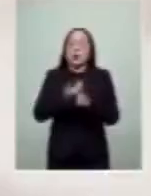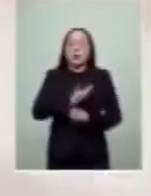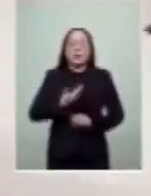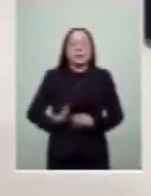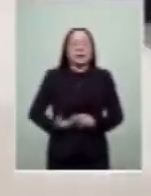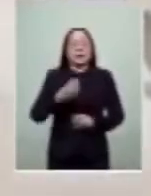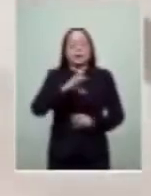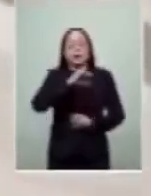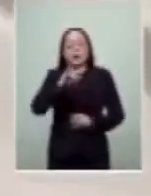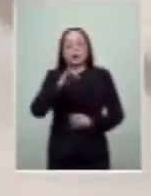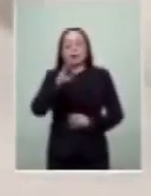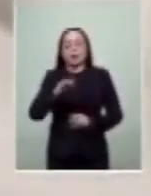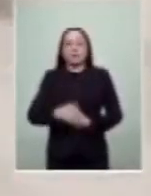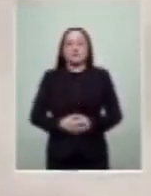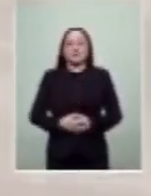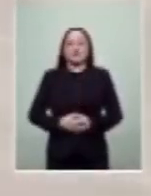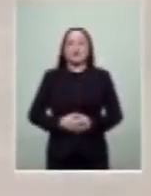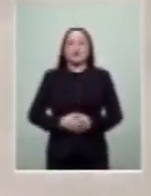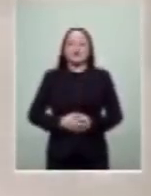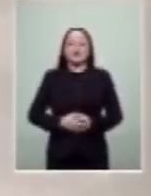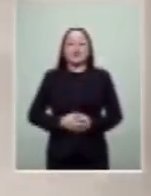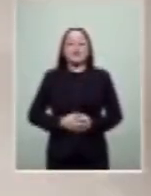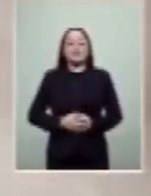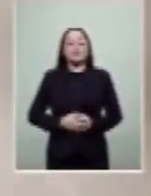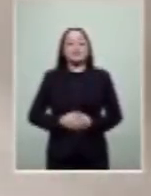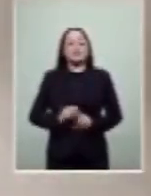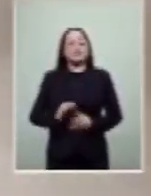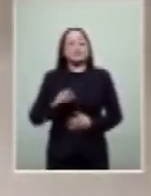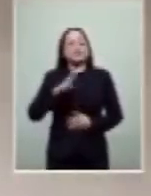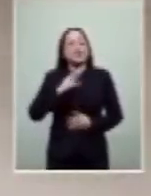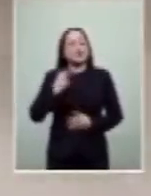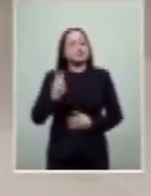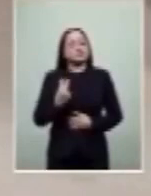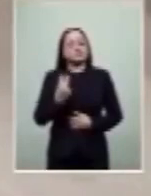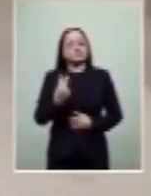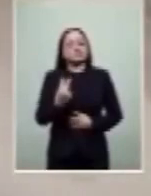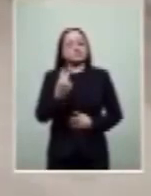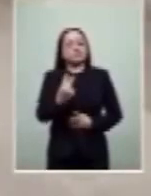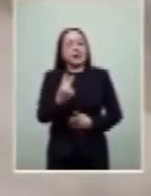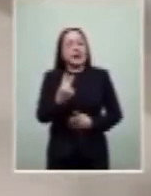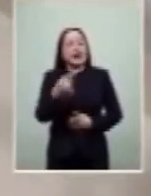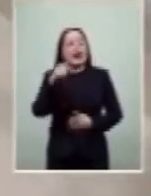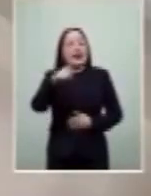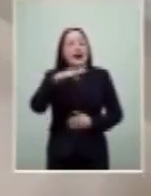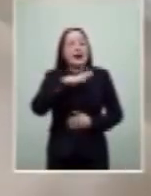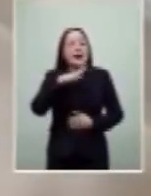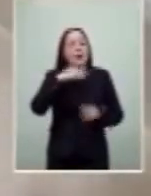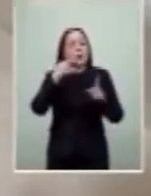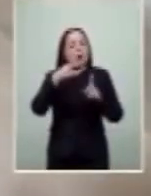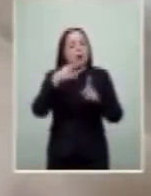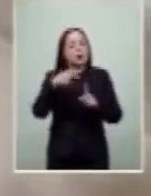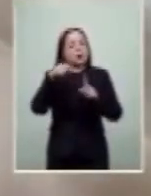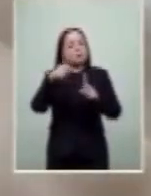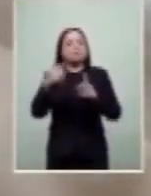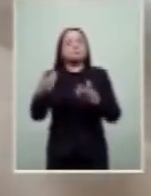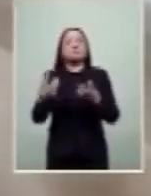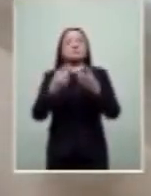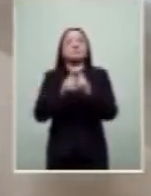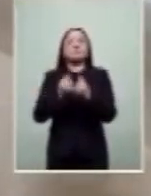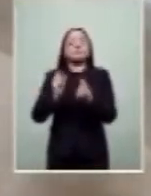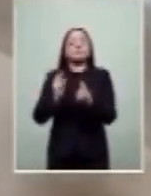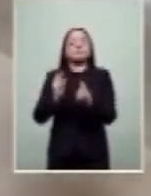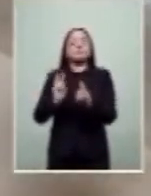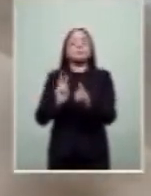la Suprema Corte de Justicia, Arturo Saldívar, y lo destacado desde ayer que terminó el